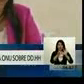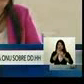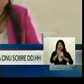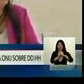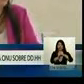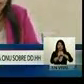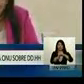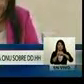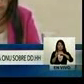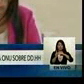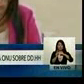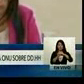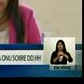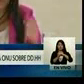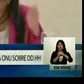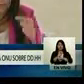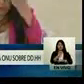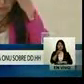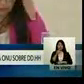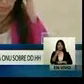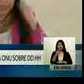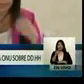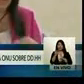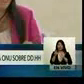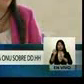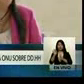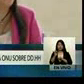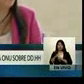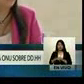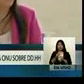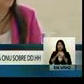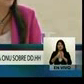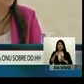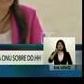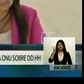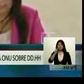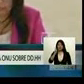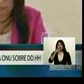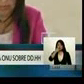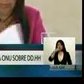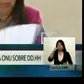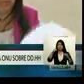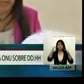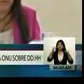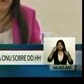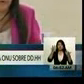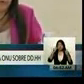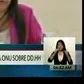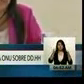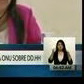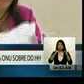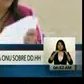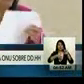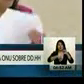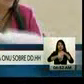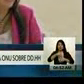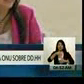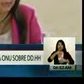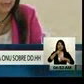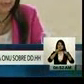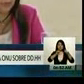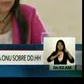a 0.38 convirtiendo a Venezuela en el país con menor desigualdad en la región de